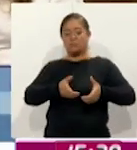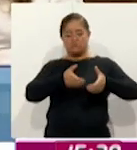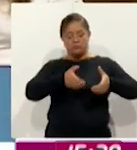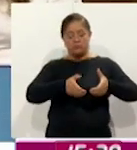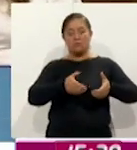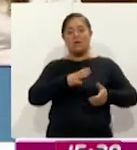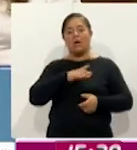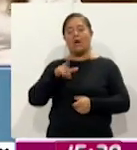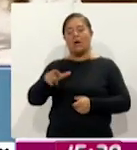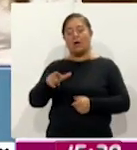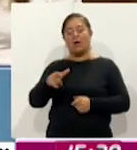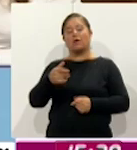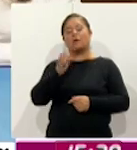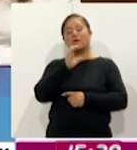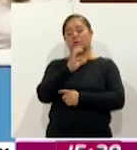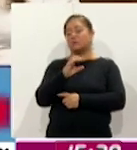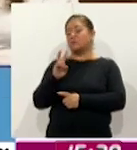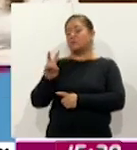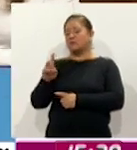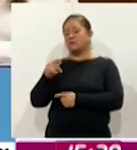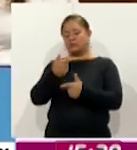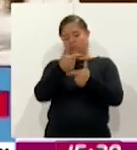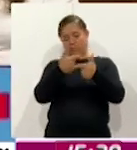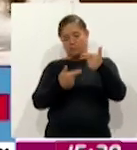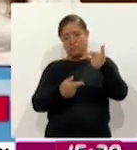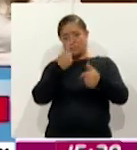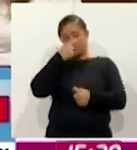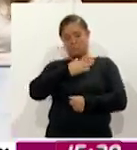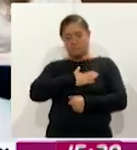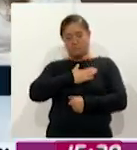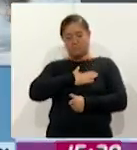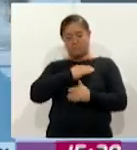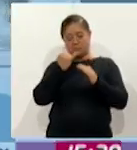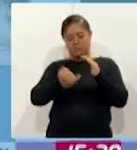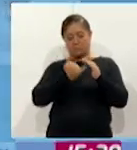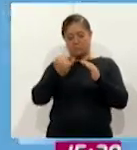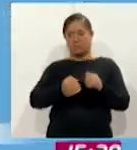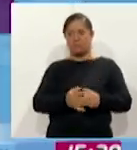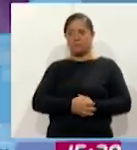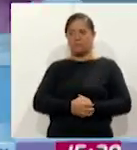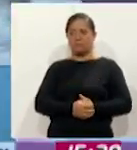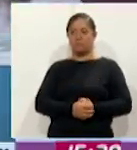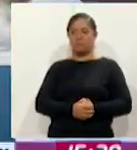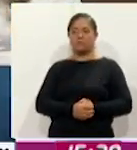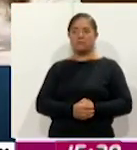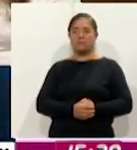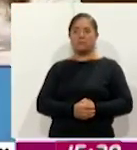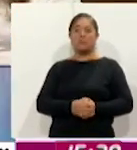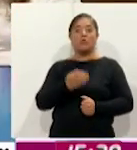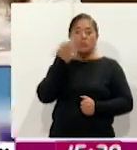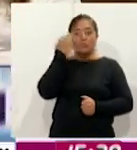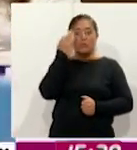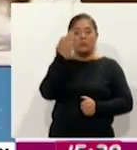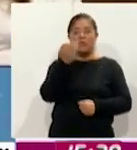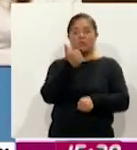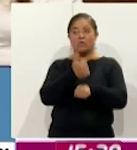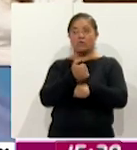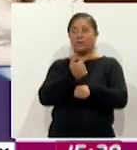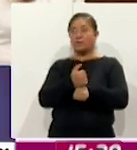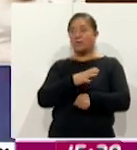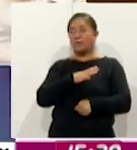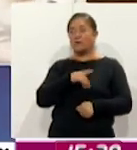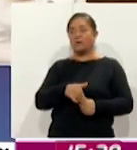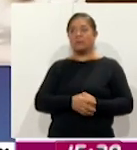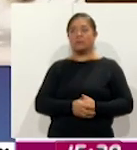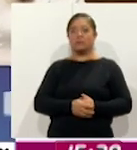la estructura curricular que tiene para nuestro instituto. ¿Cuánto tiempo hacen, por ejemplo, en la primaria? Para hacer la